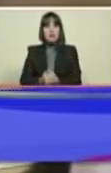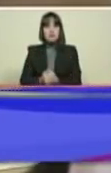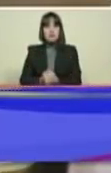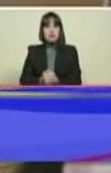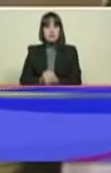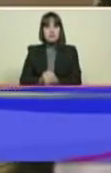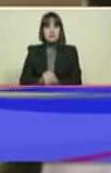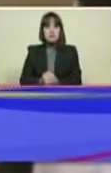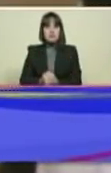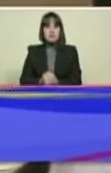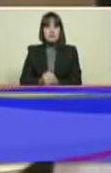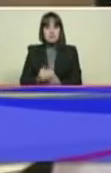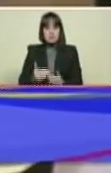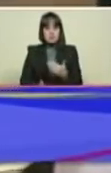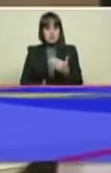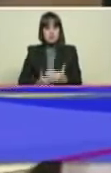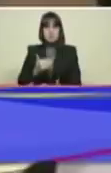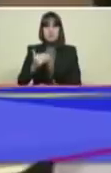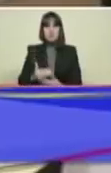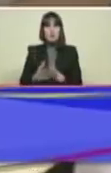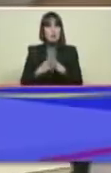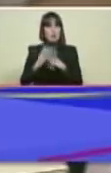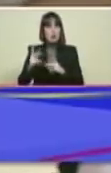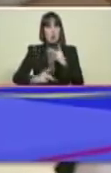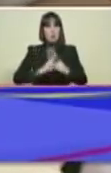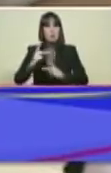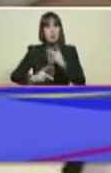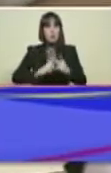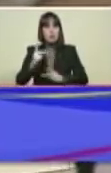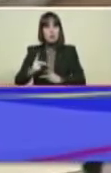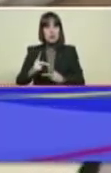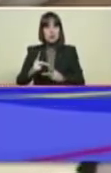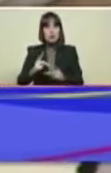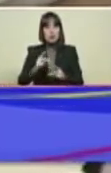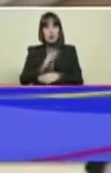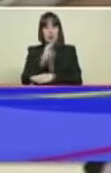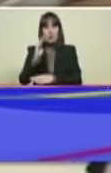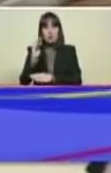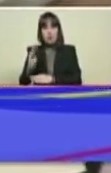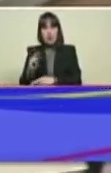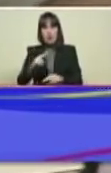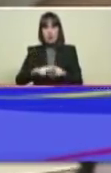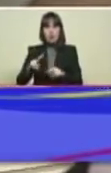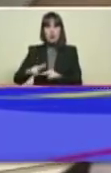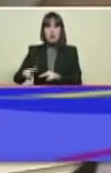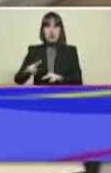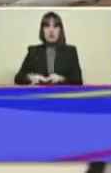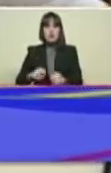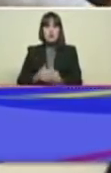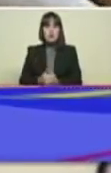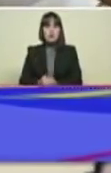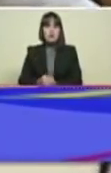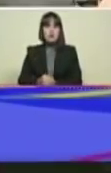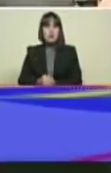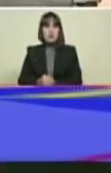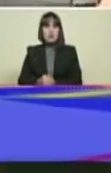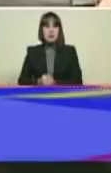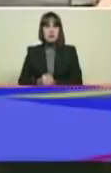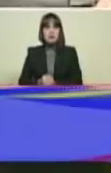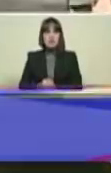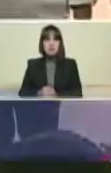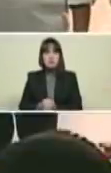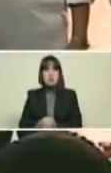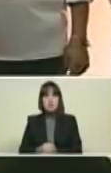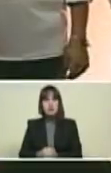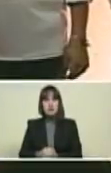allí avanzando en todo el proceso de mantenimiento y prevención de nuestras instalaciones. Ahí también estuvimos este fin de semana en Boconó